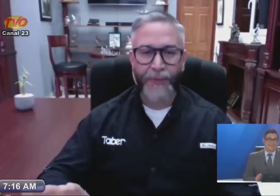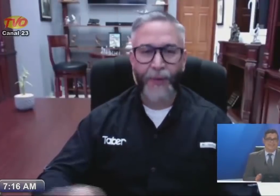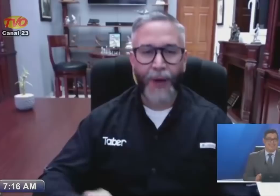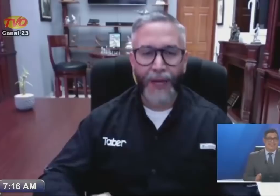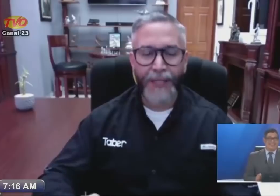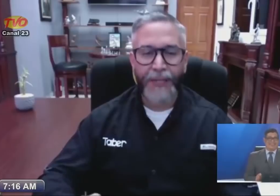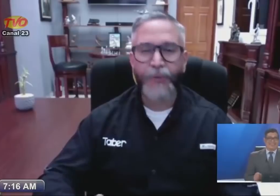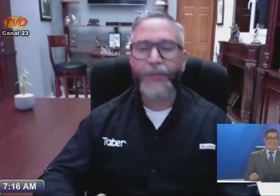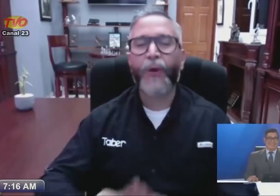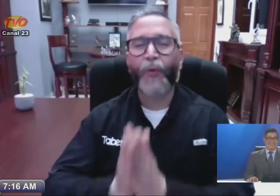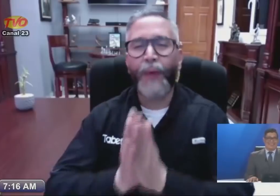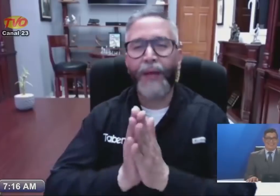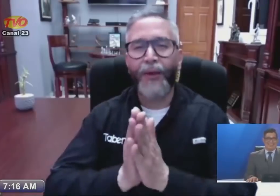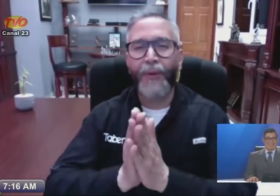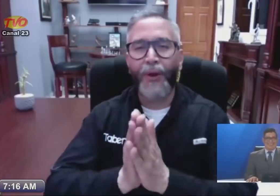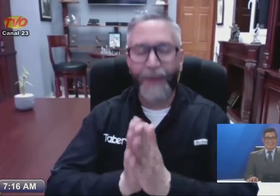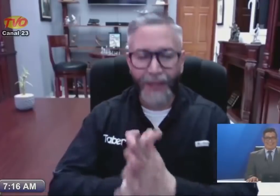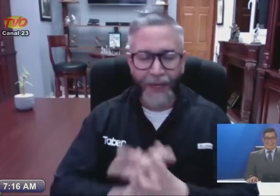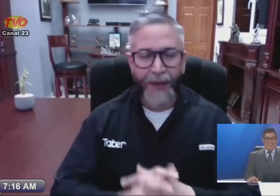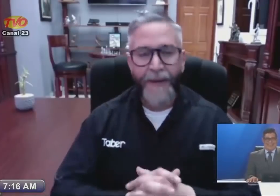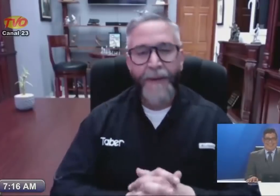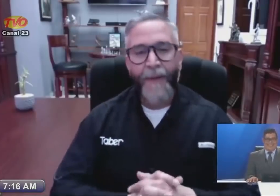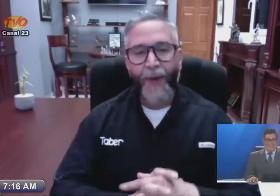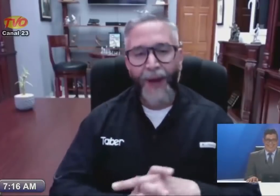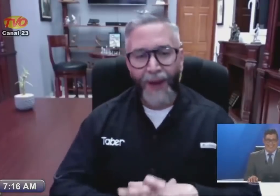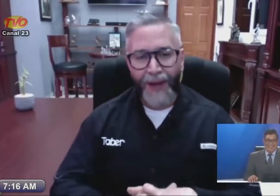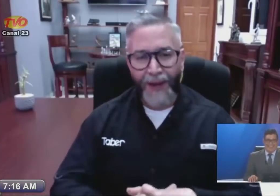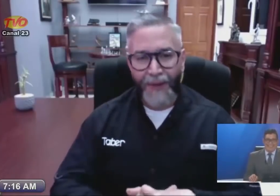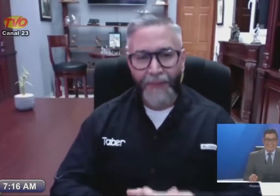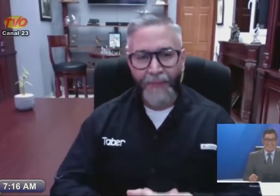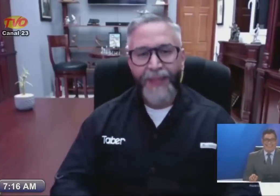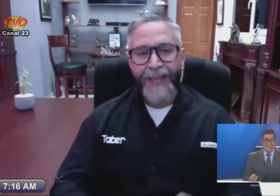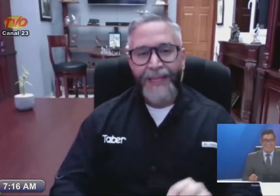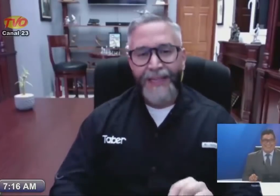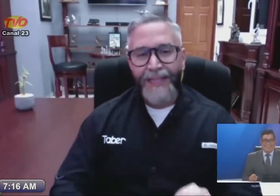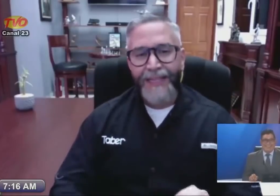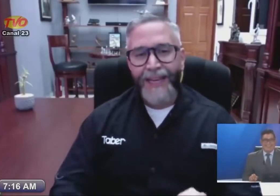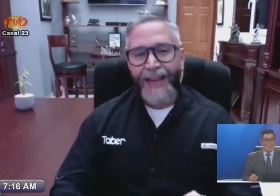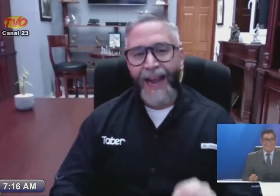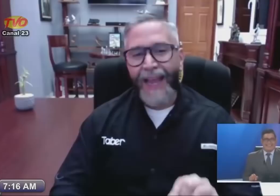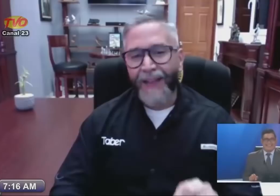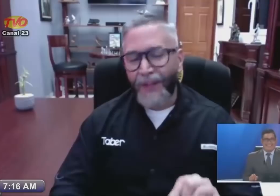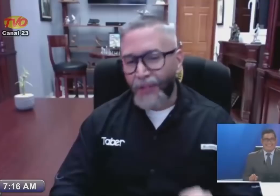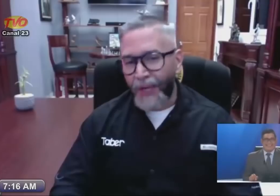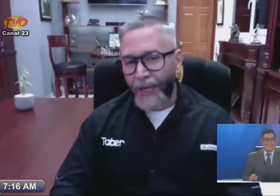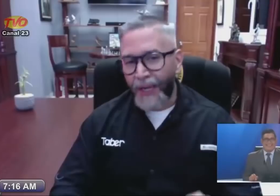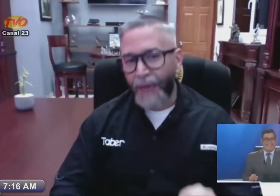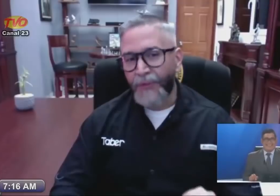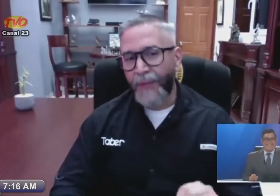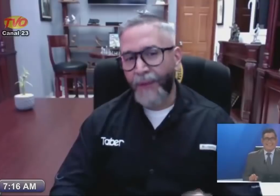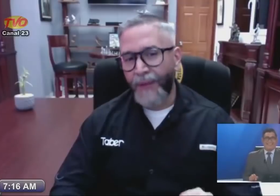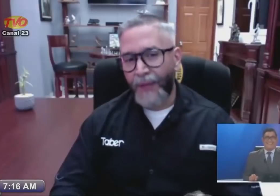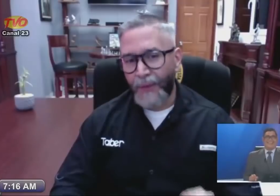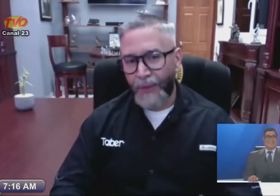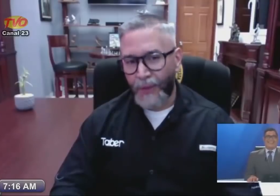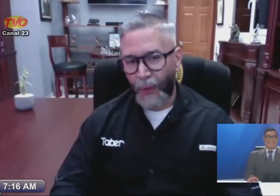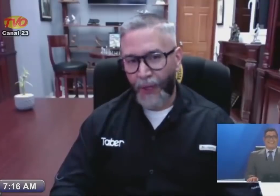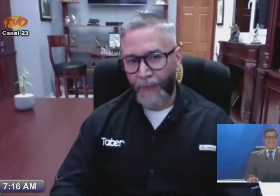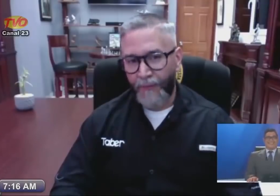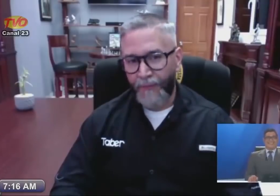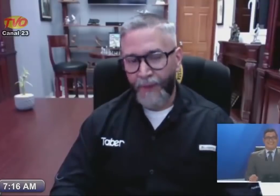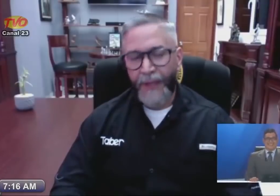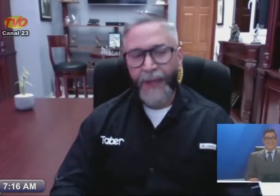en un cáliz a un salvador un vil que yo me lo vendí oiga lo que le dice cállate che que vos también tenés tu